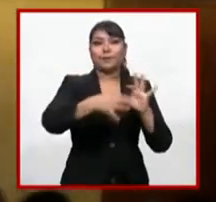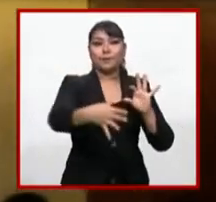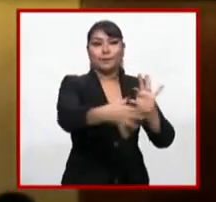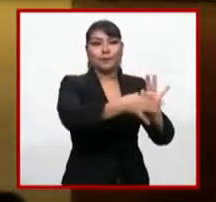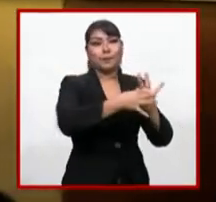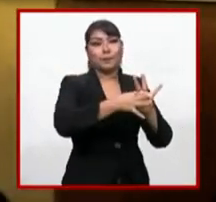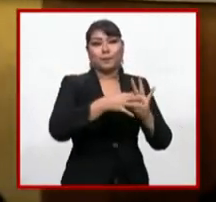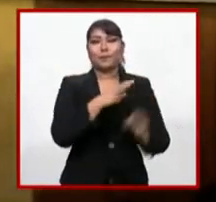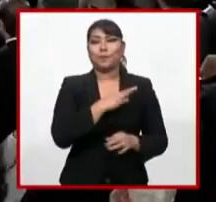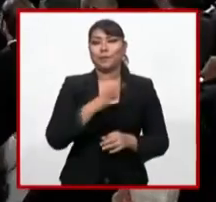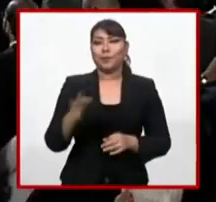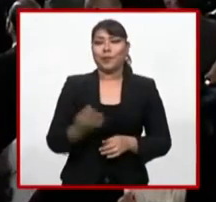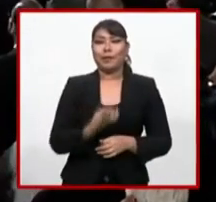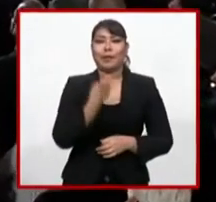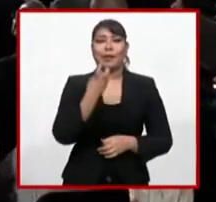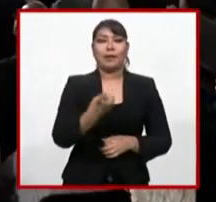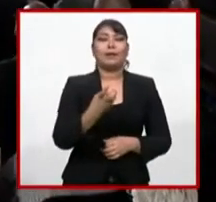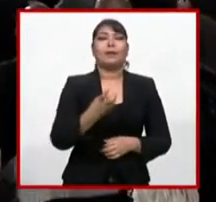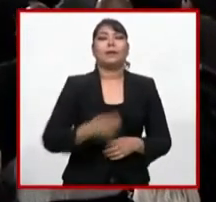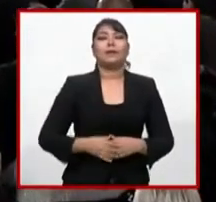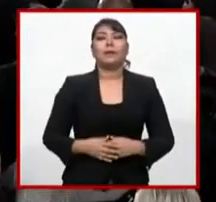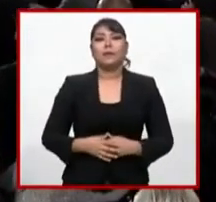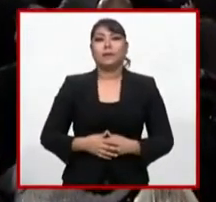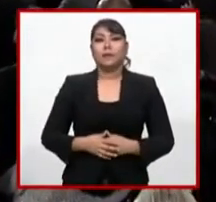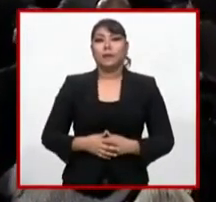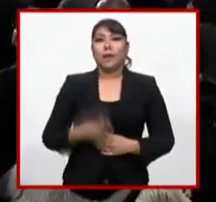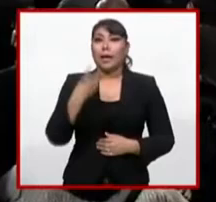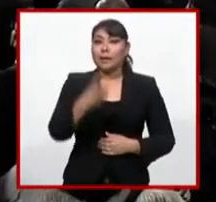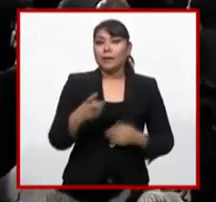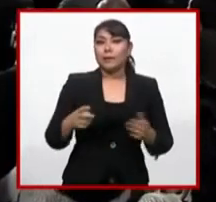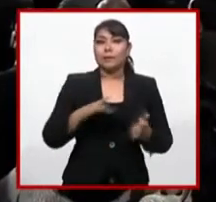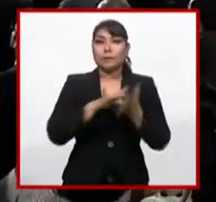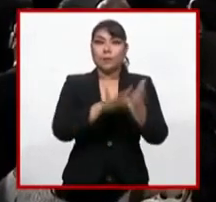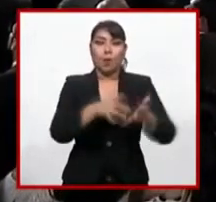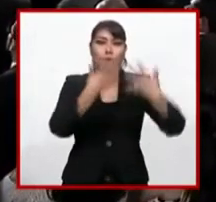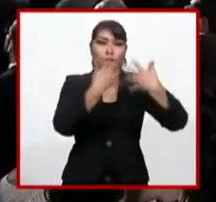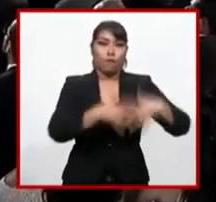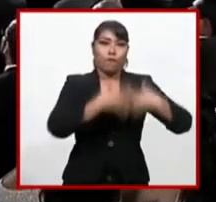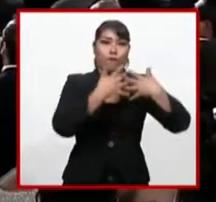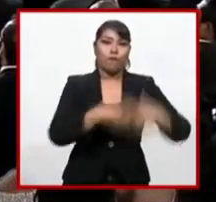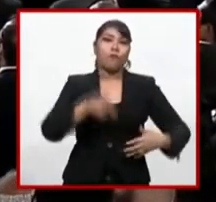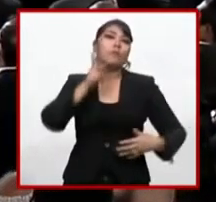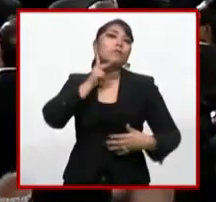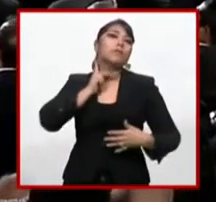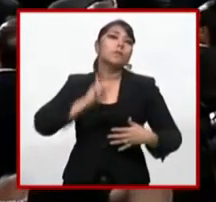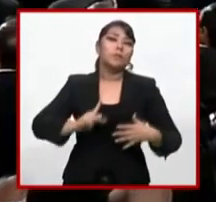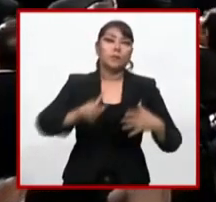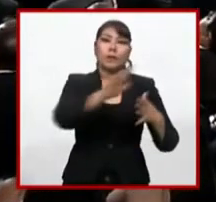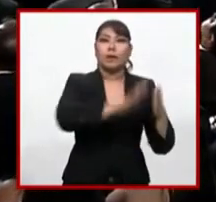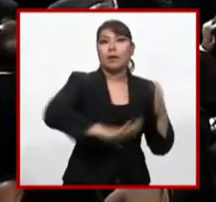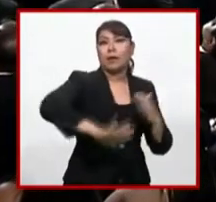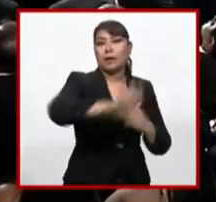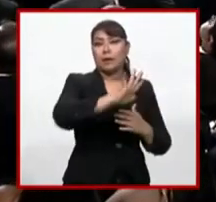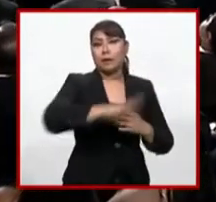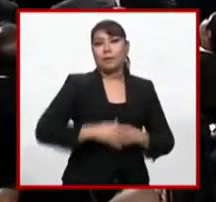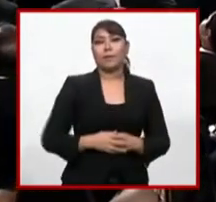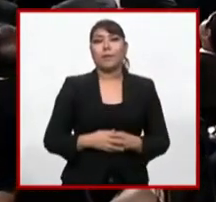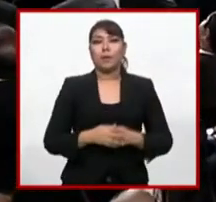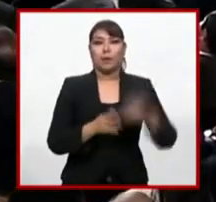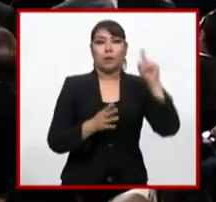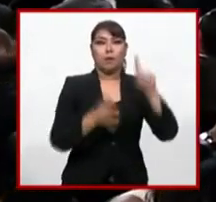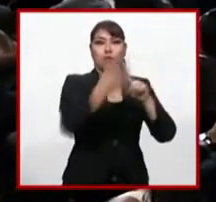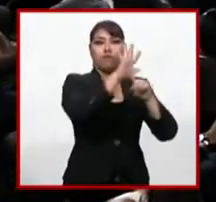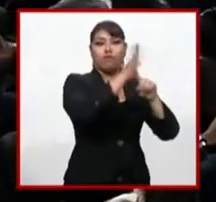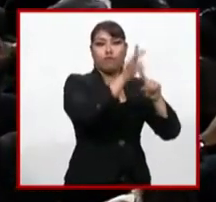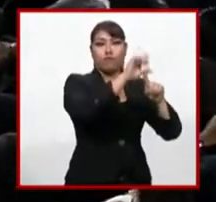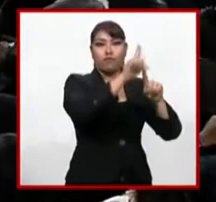supuesto, esto acompañado a la única refinería que hay en el Pacífico y a la zona eólica más importante